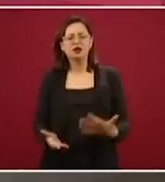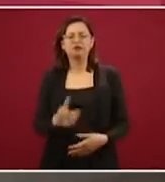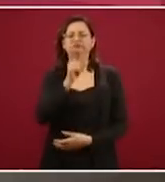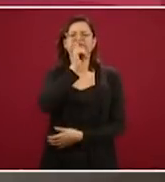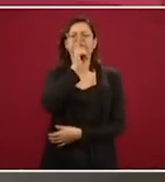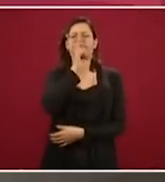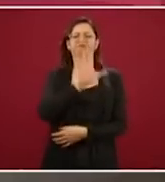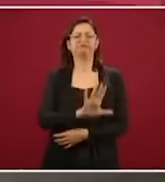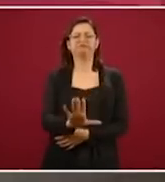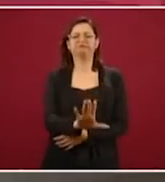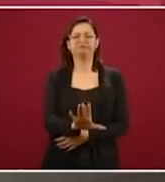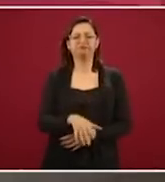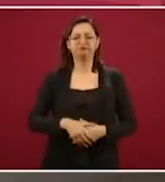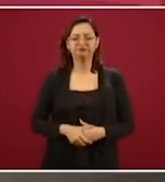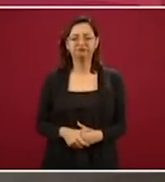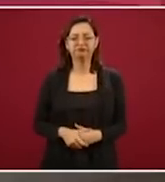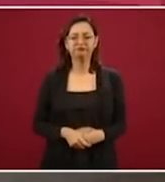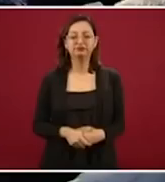que